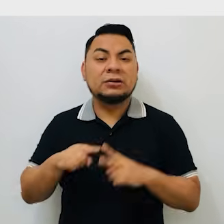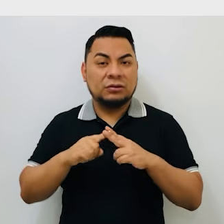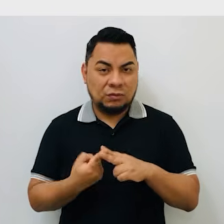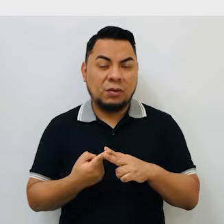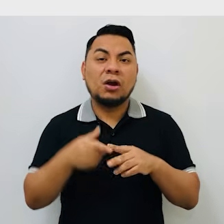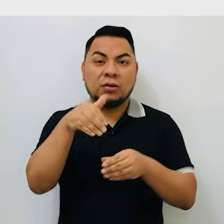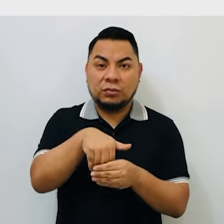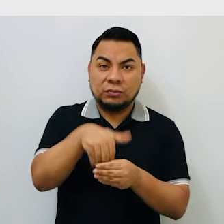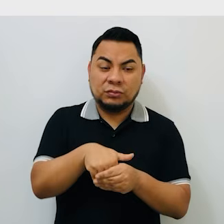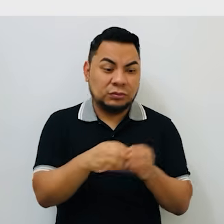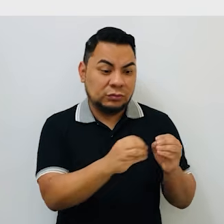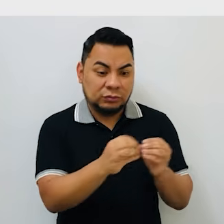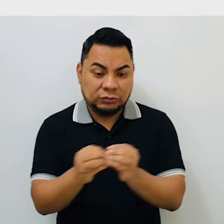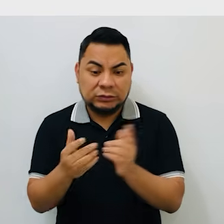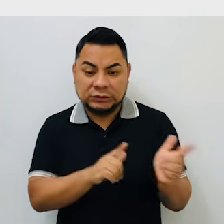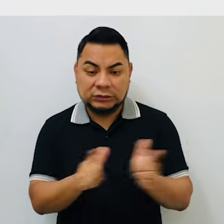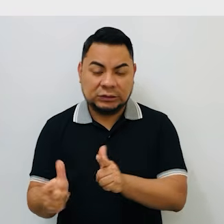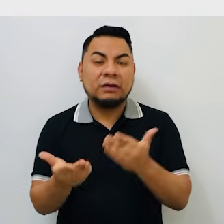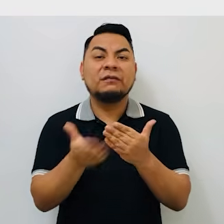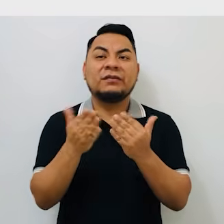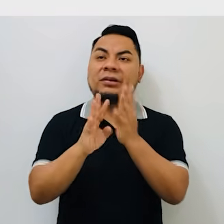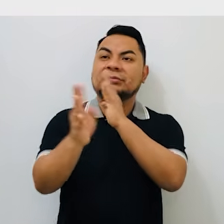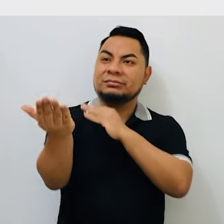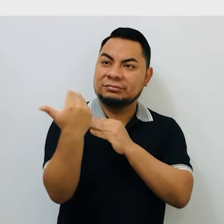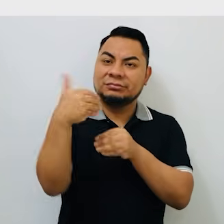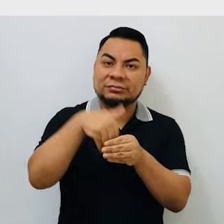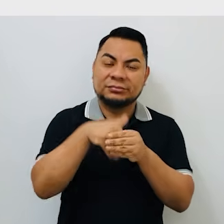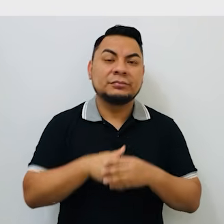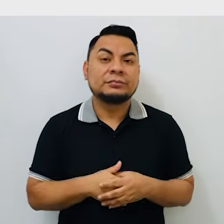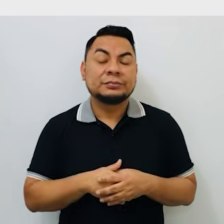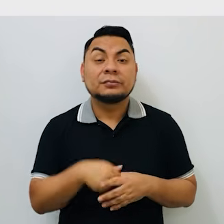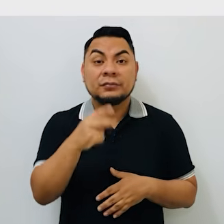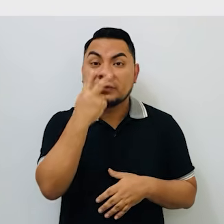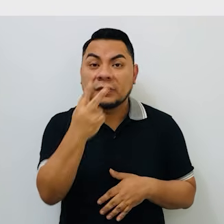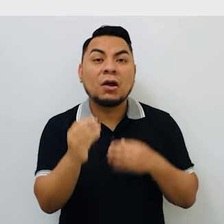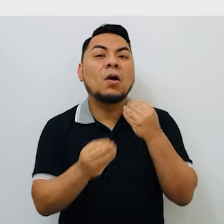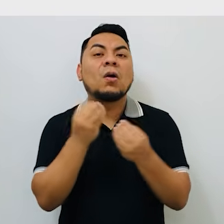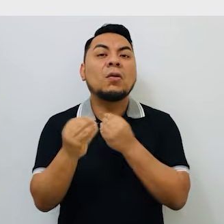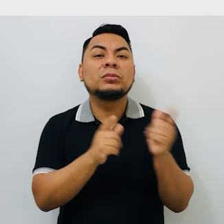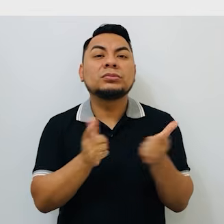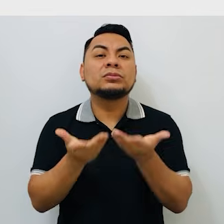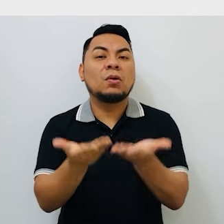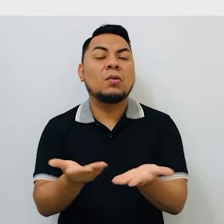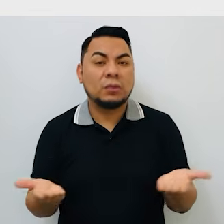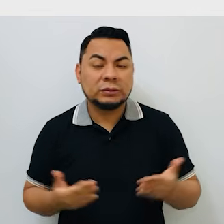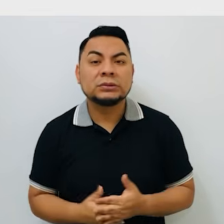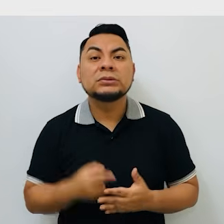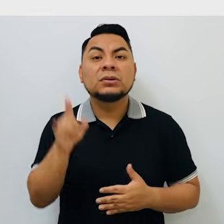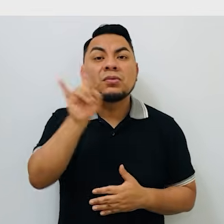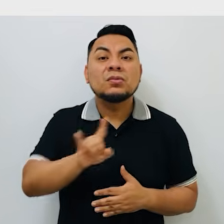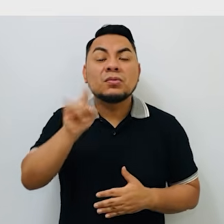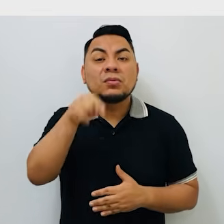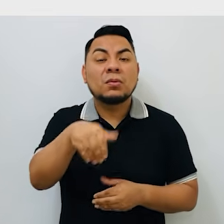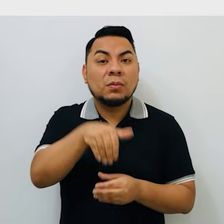la votación, de modo que sea más fácil atender al electorado. Observa cómo se disponen los